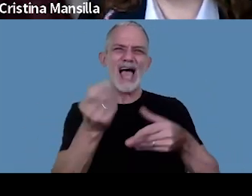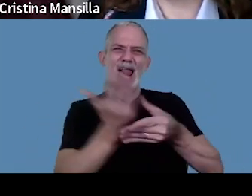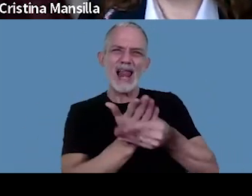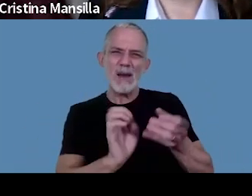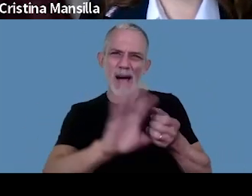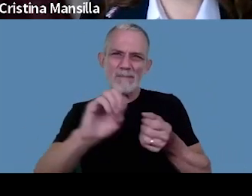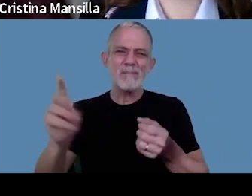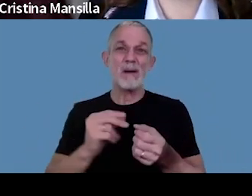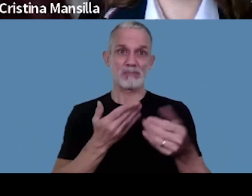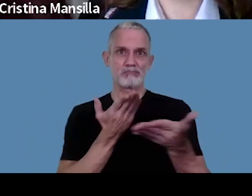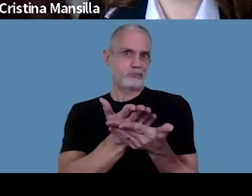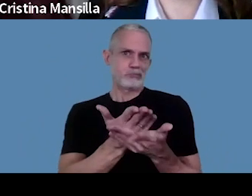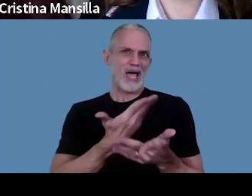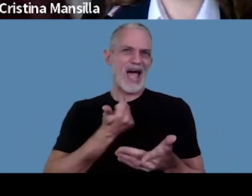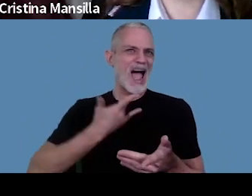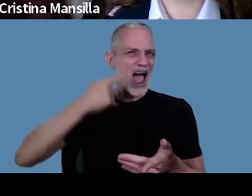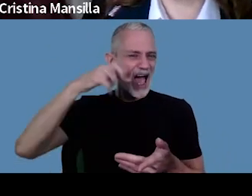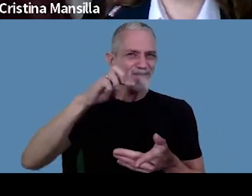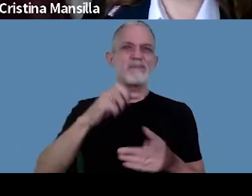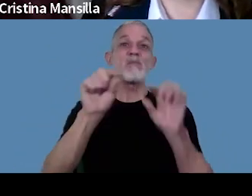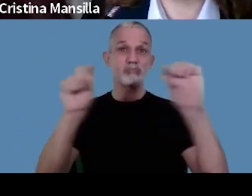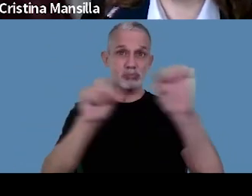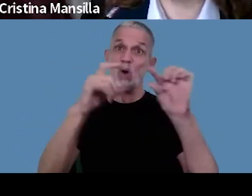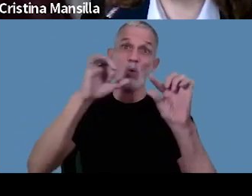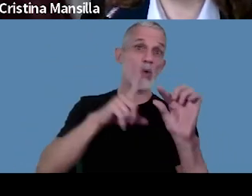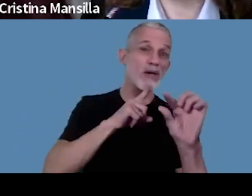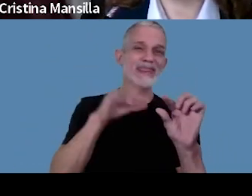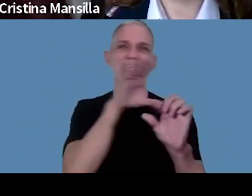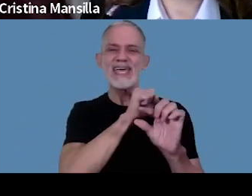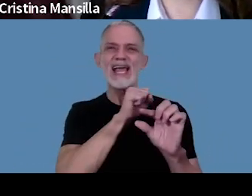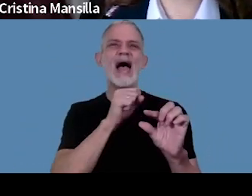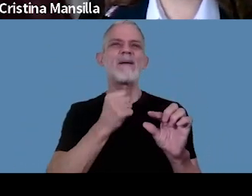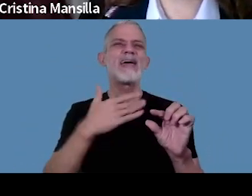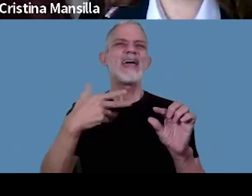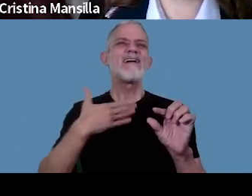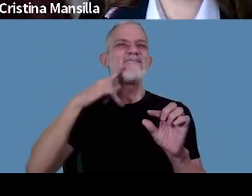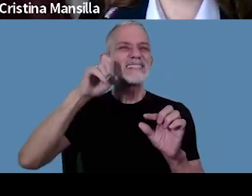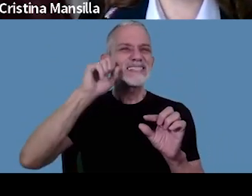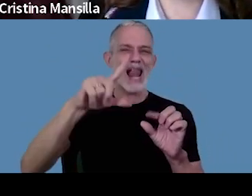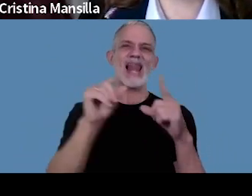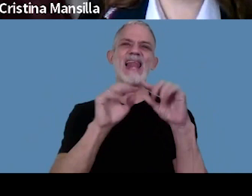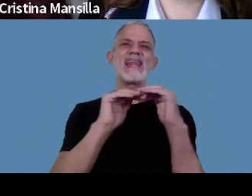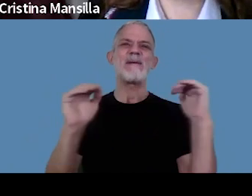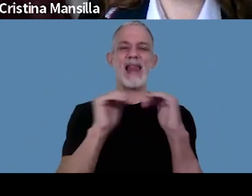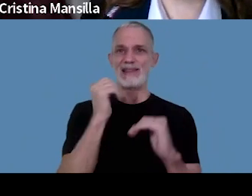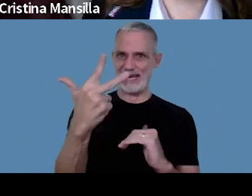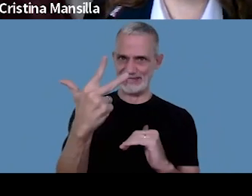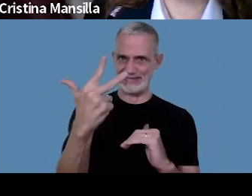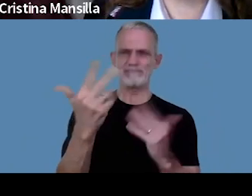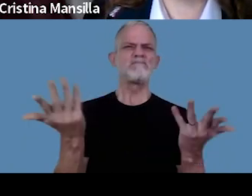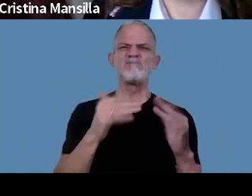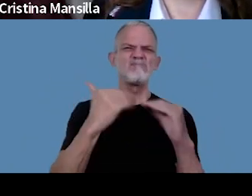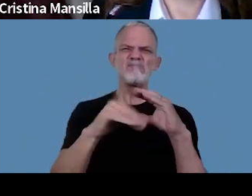ante AFIP, ingresando con quit y clave fiscal nivel 3. ¿Quiénes pueden utilizar esta